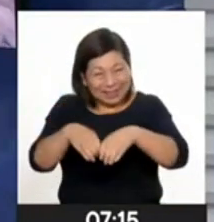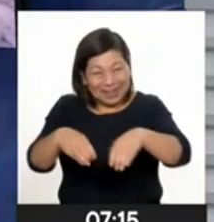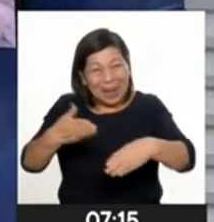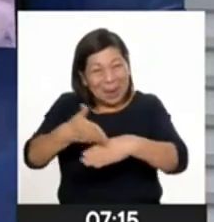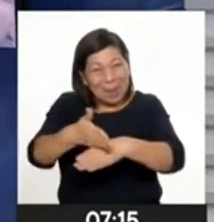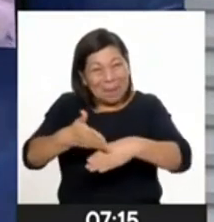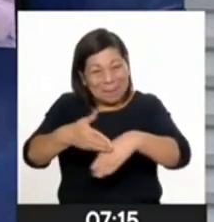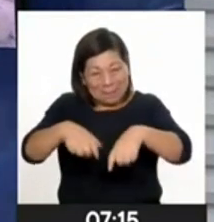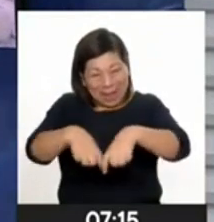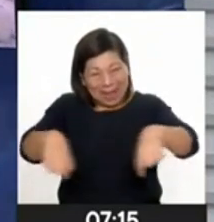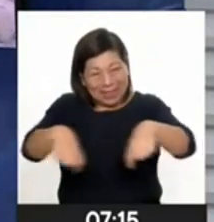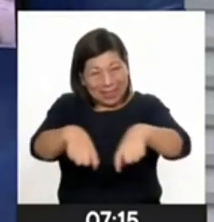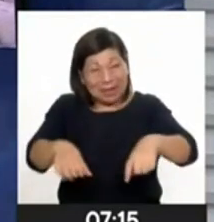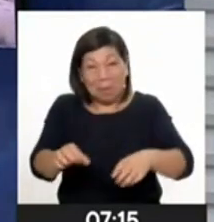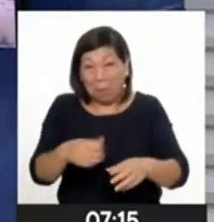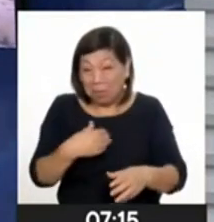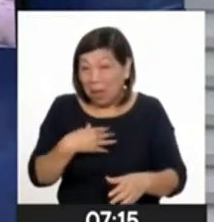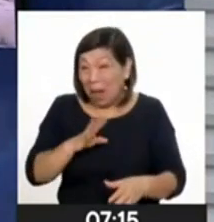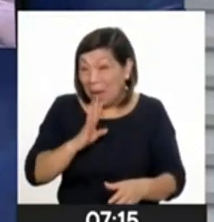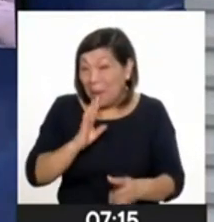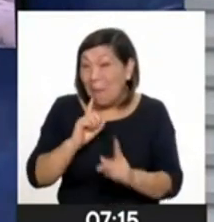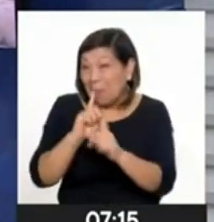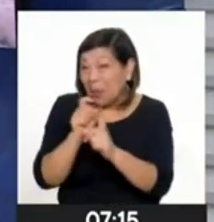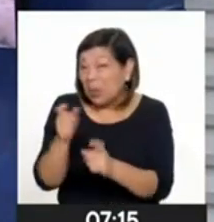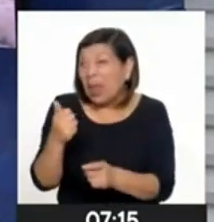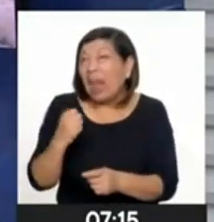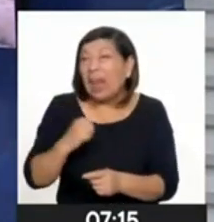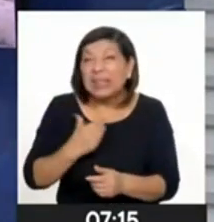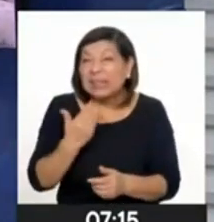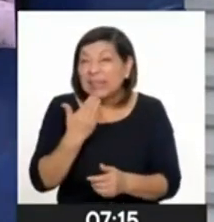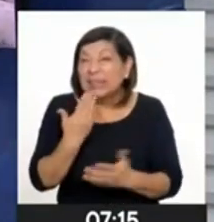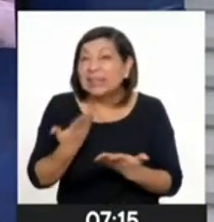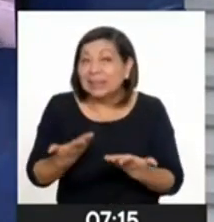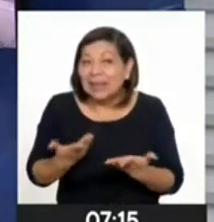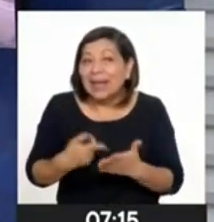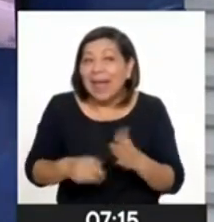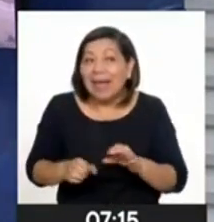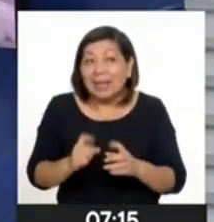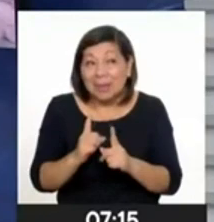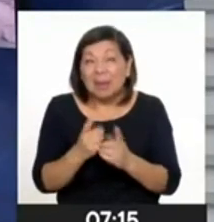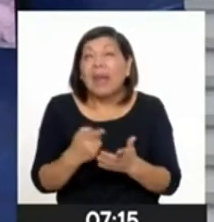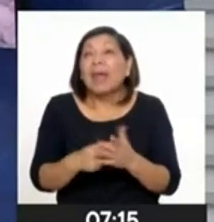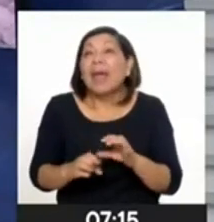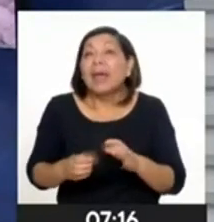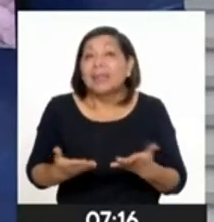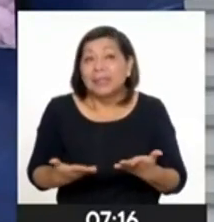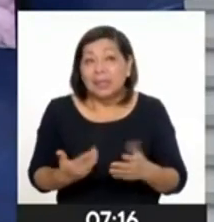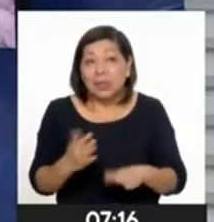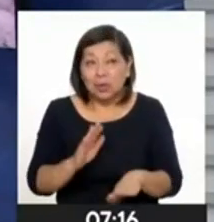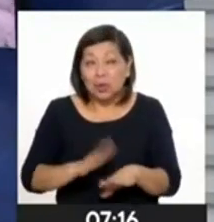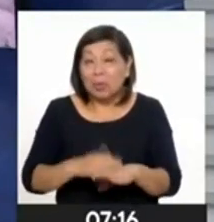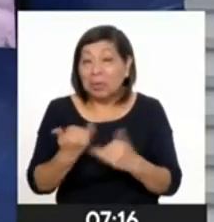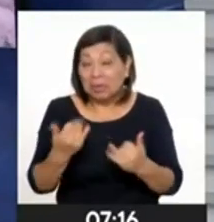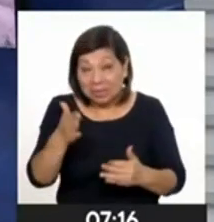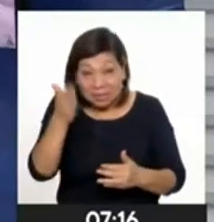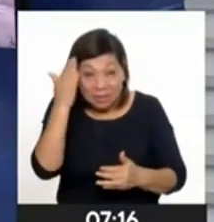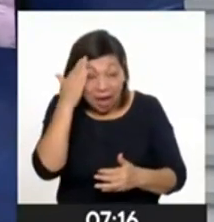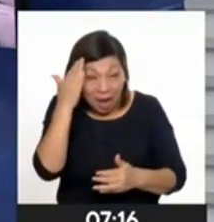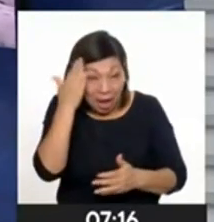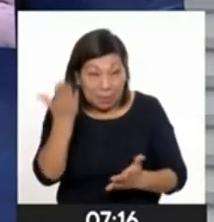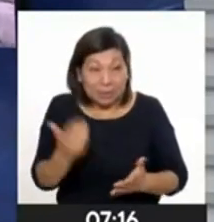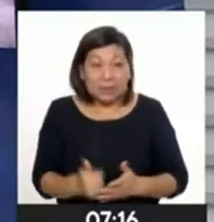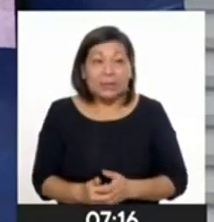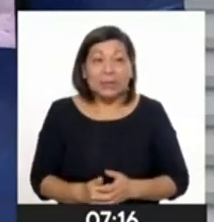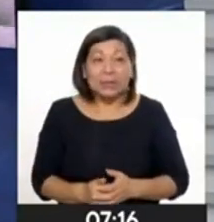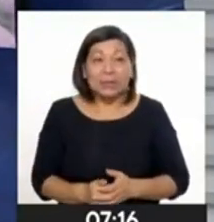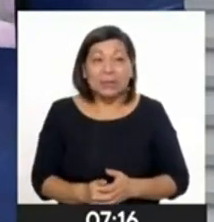parihuelas acopiadas. No sé si hay la oportunidad de conversar con el alcalde solamente para hacer esta consulta. ¿Qué es lo que se va a hacer al respecto? Si tenía conocimiento de esta